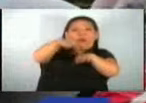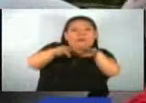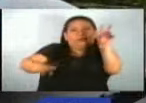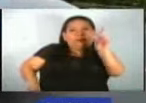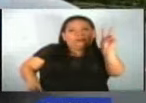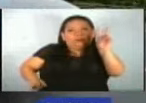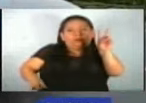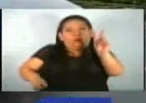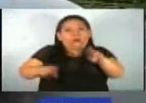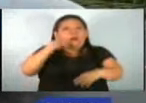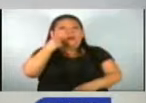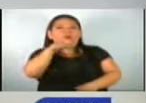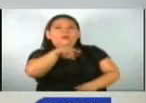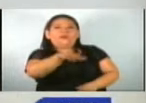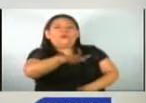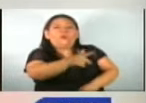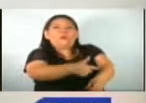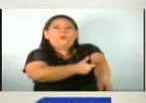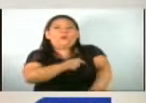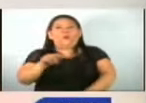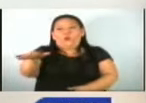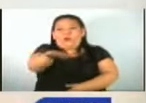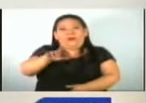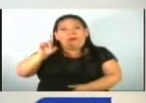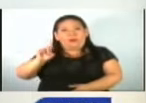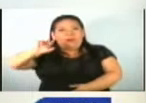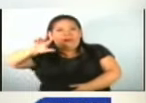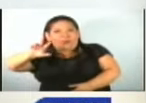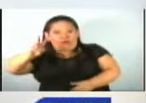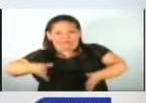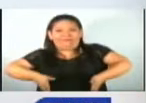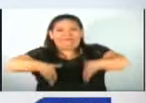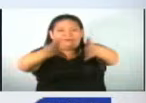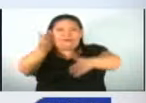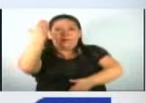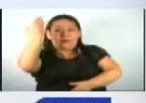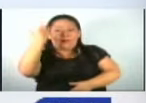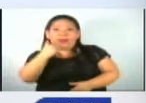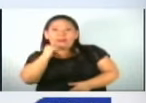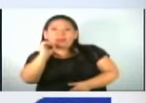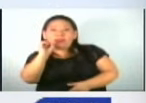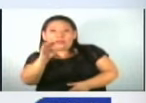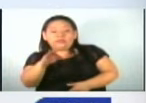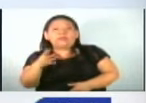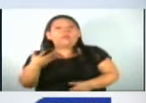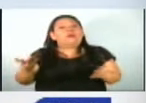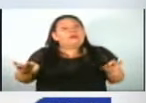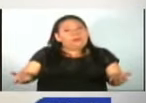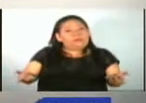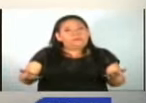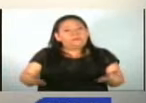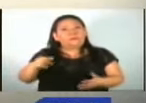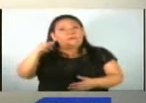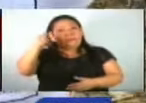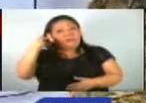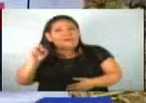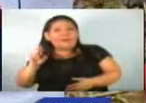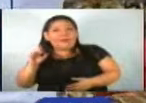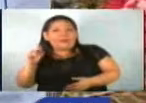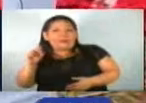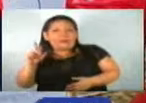hecho al sistema de emergencias 132, quienes también, valga la redundancia, bueno, y cabe mencionar, Graciela y amigos